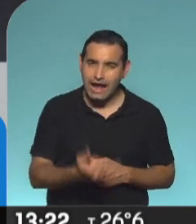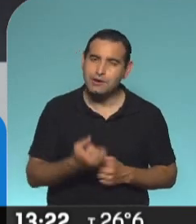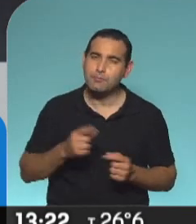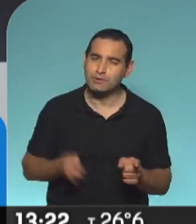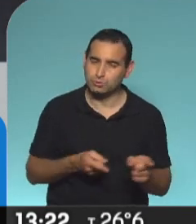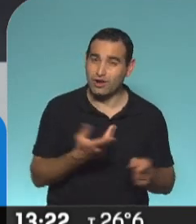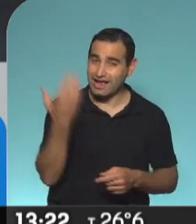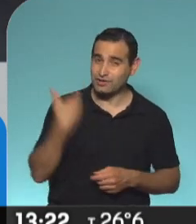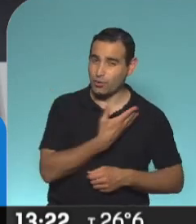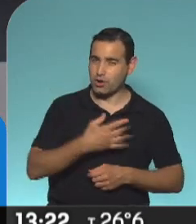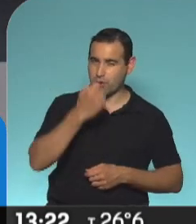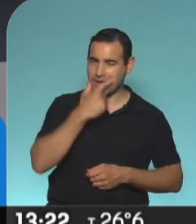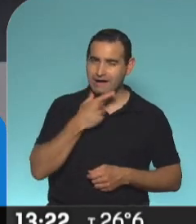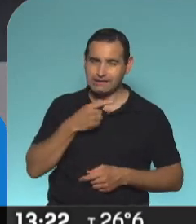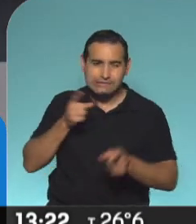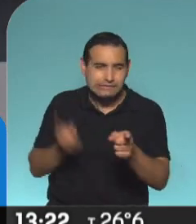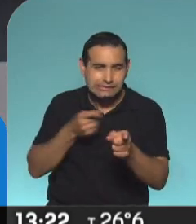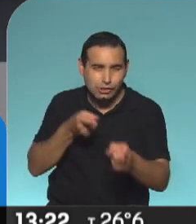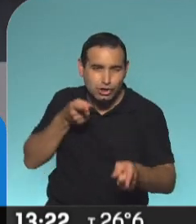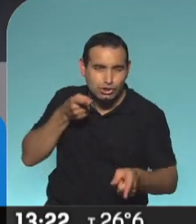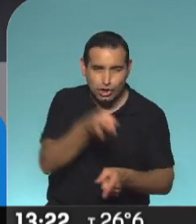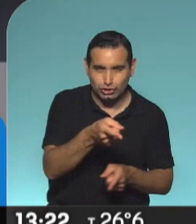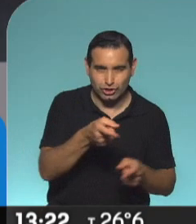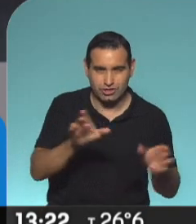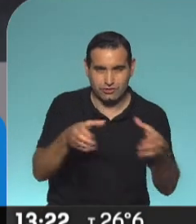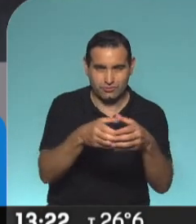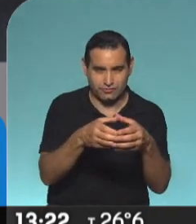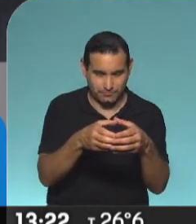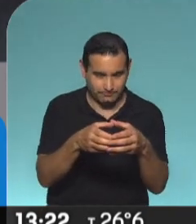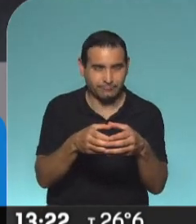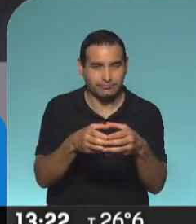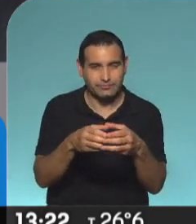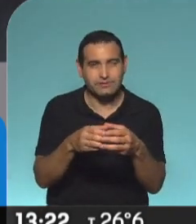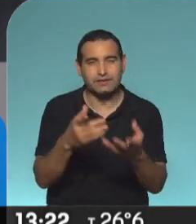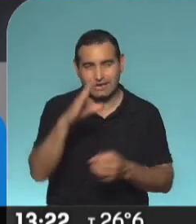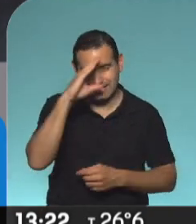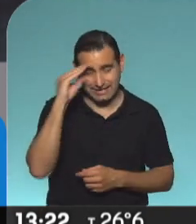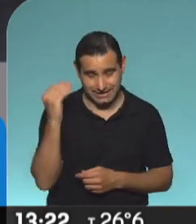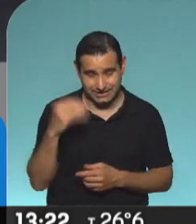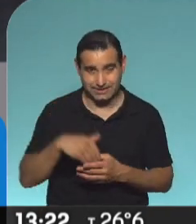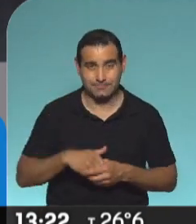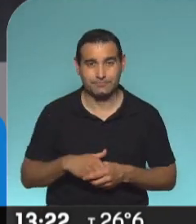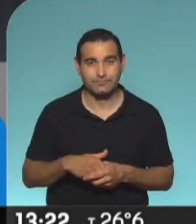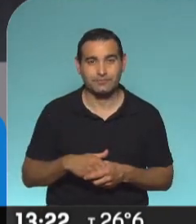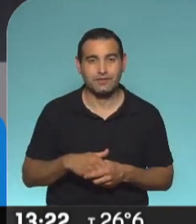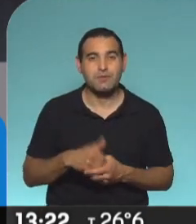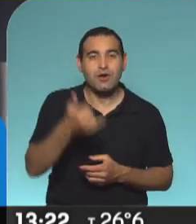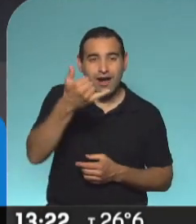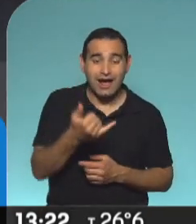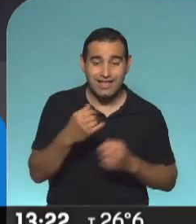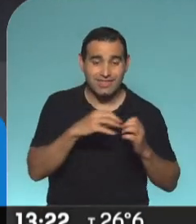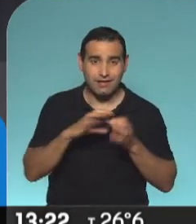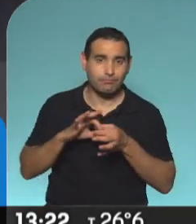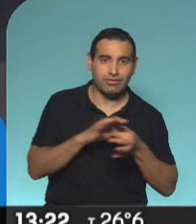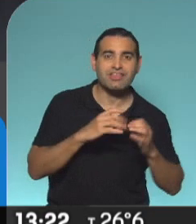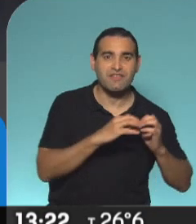llevó adelante el gobierno anterior, apelando a un sector del Poder Judicial. Y justamente creo que esto se enlaza con el debate que estamos teniendo y